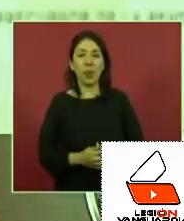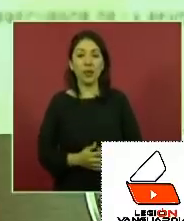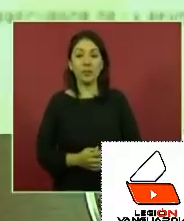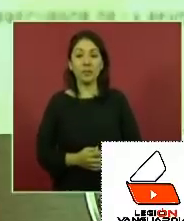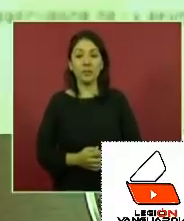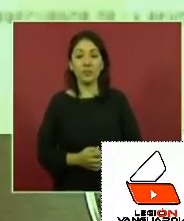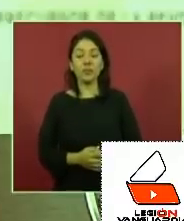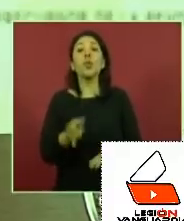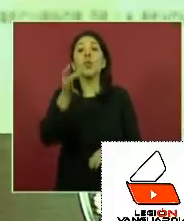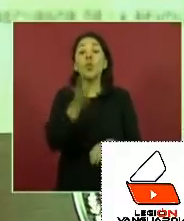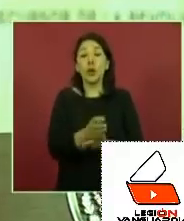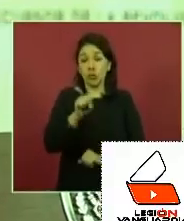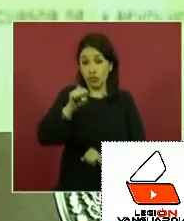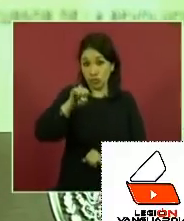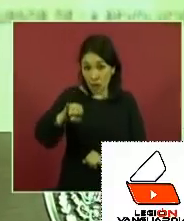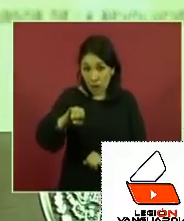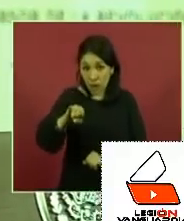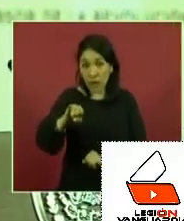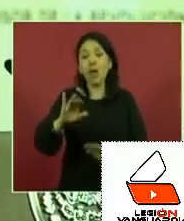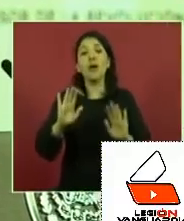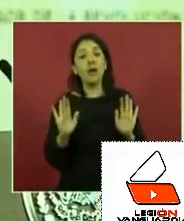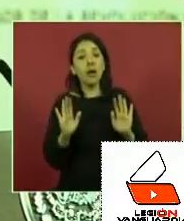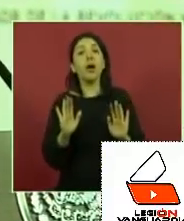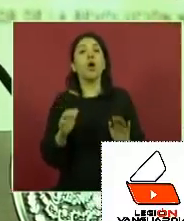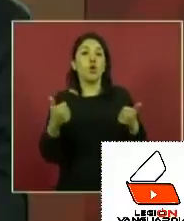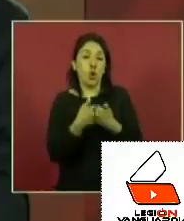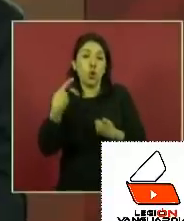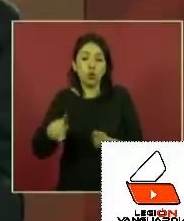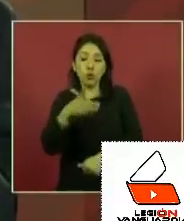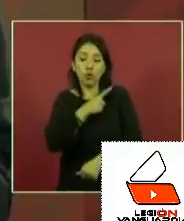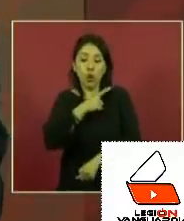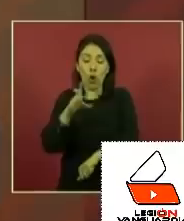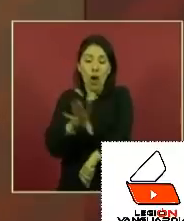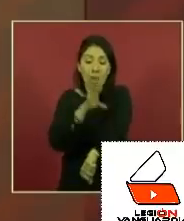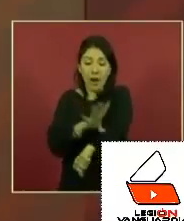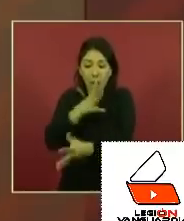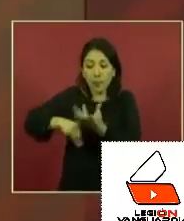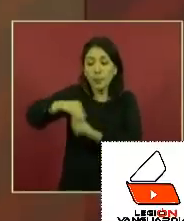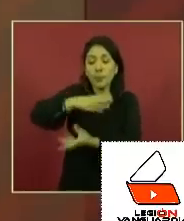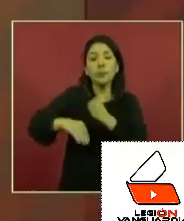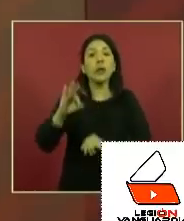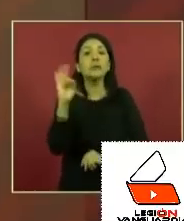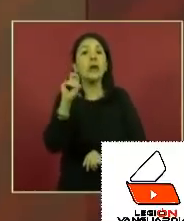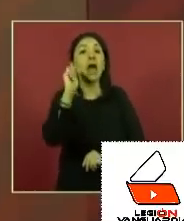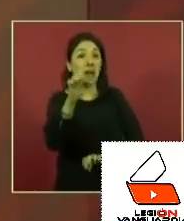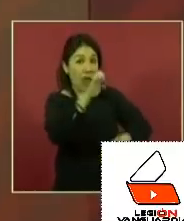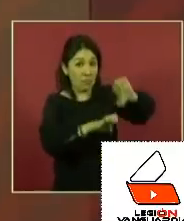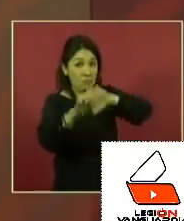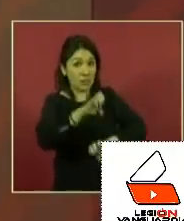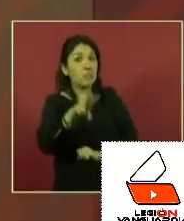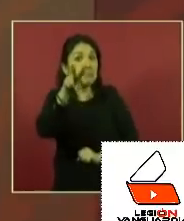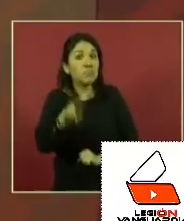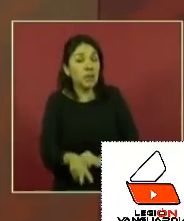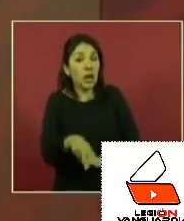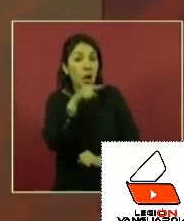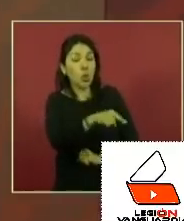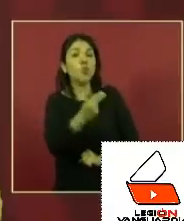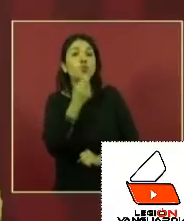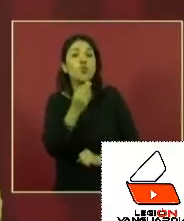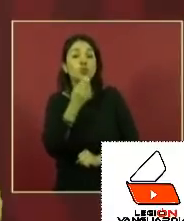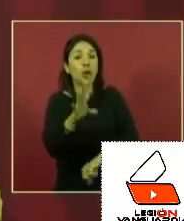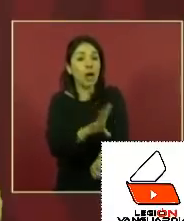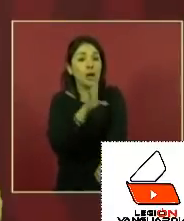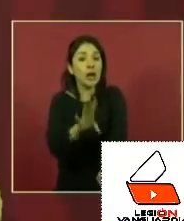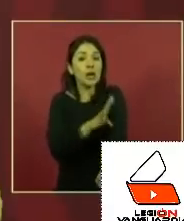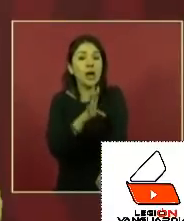Solo se permite el autoabasto Si se trata en efecto de una empresa que utiliza